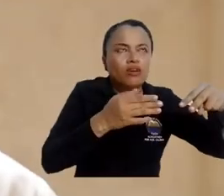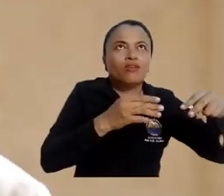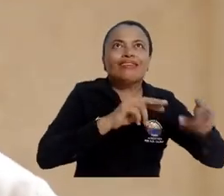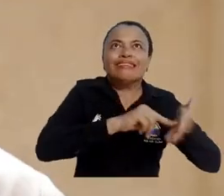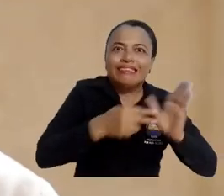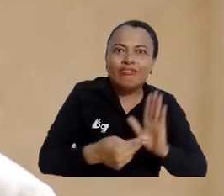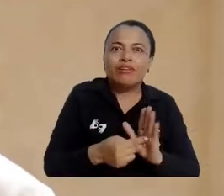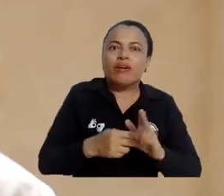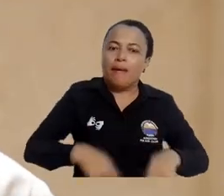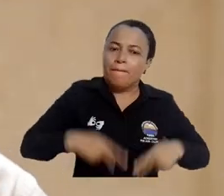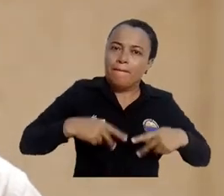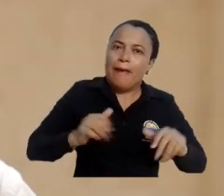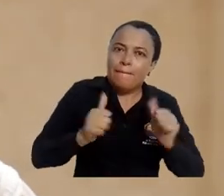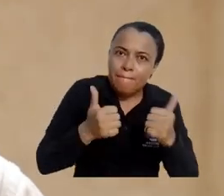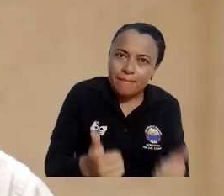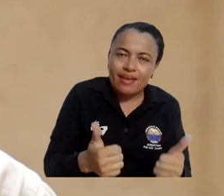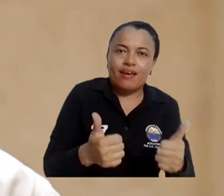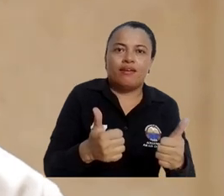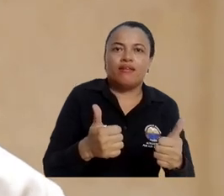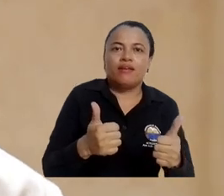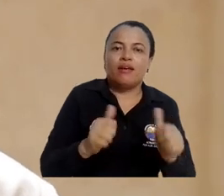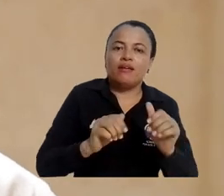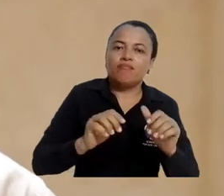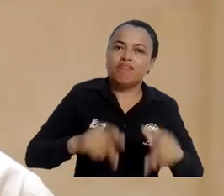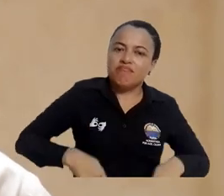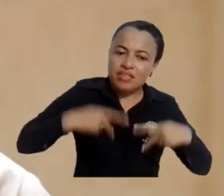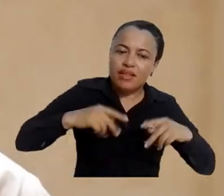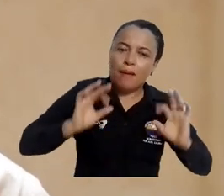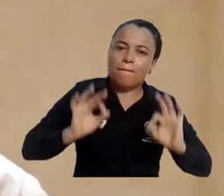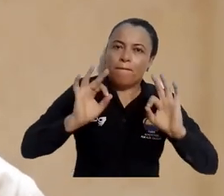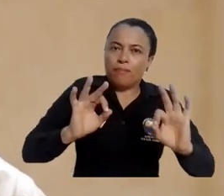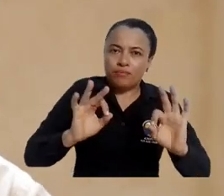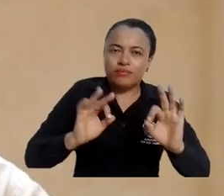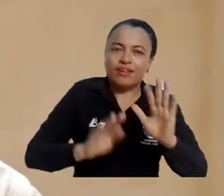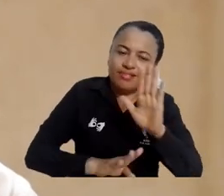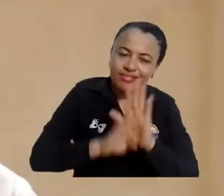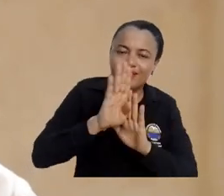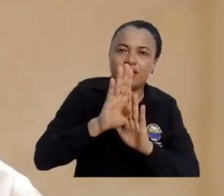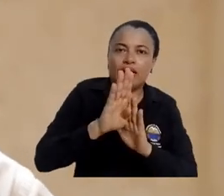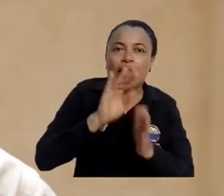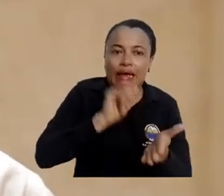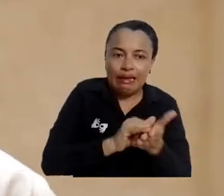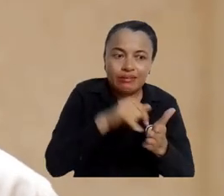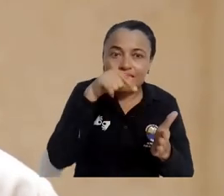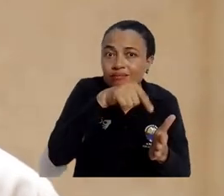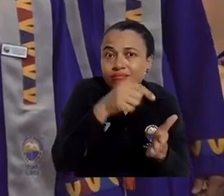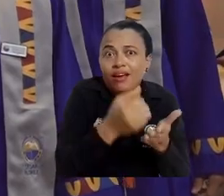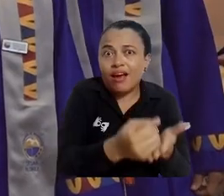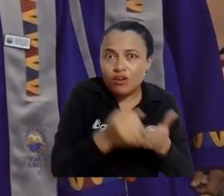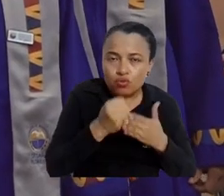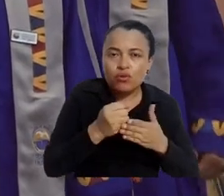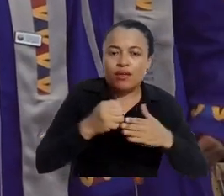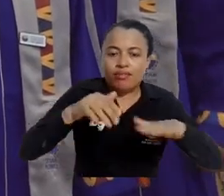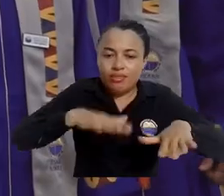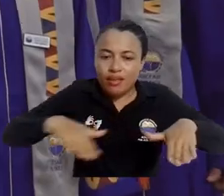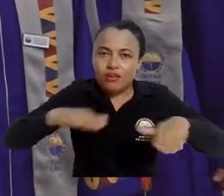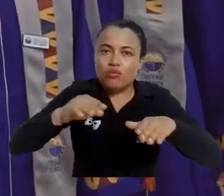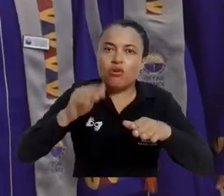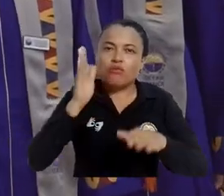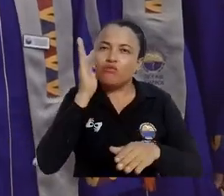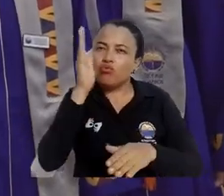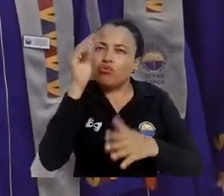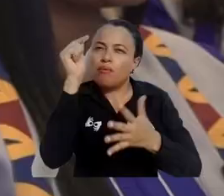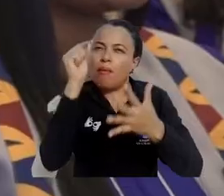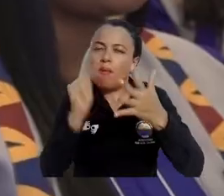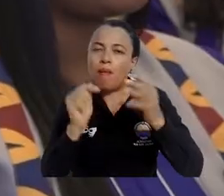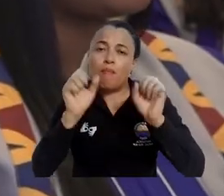en educación es sinónimo de bienestar, de calidad de vida, de desarrollo. Es la única forma como los territorios pueden mirar hacia el